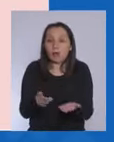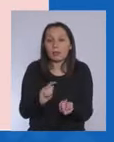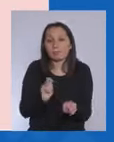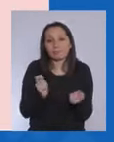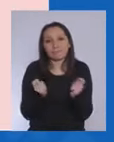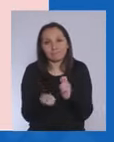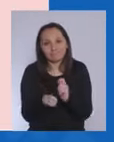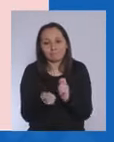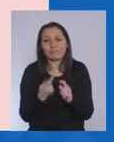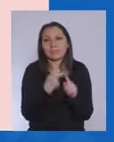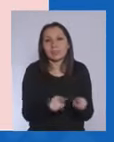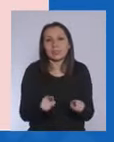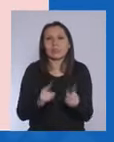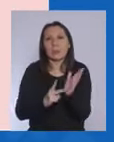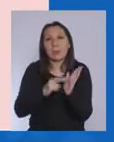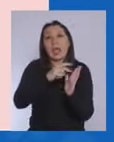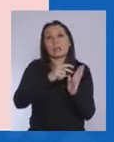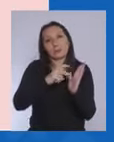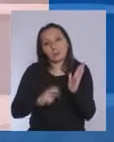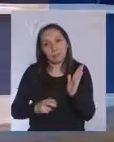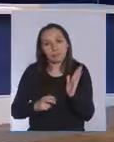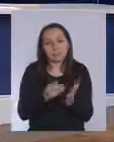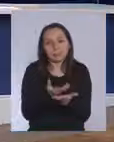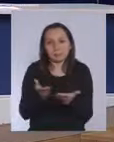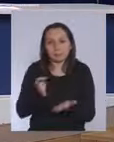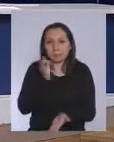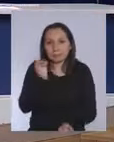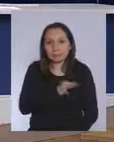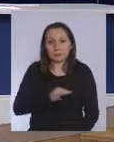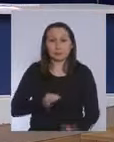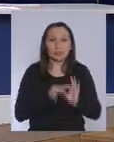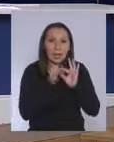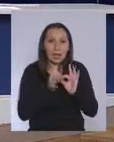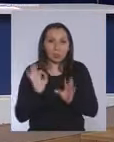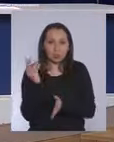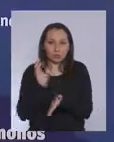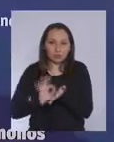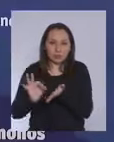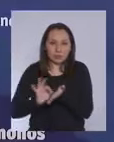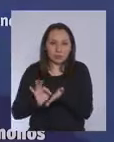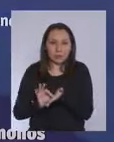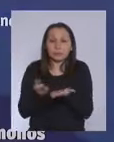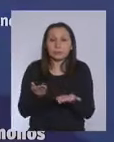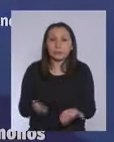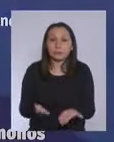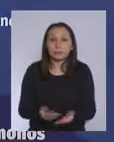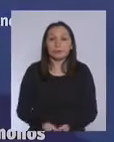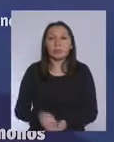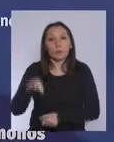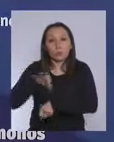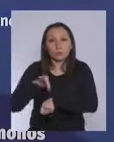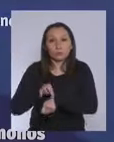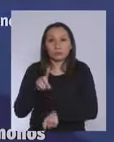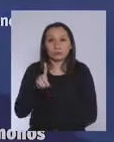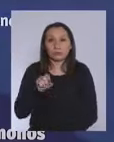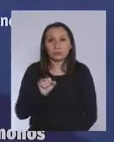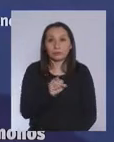trasladan en distintos pasos ministras muchas gracias sus secretarias a continuación la doctora paula